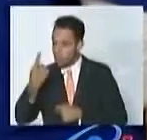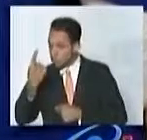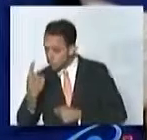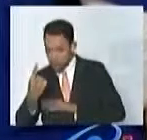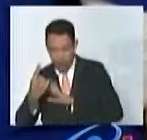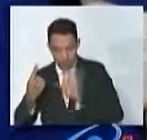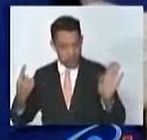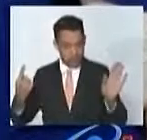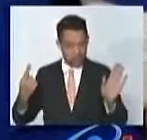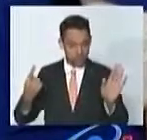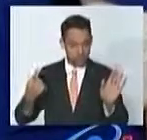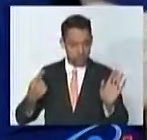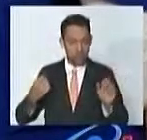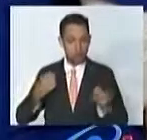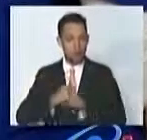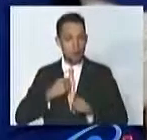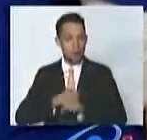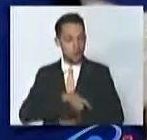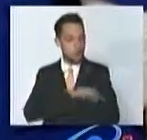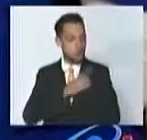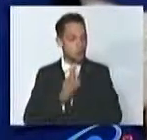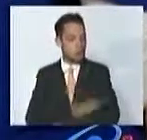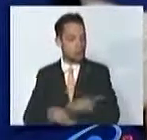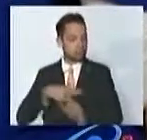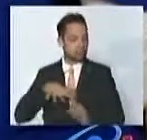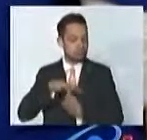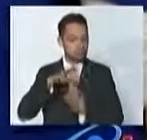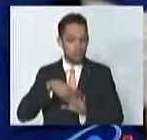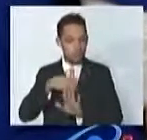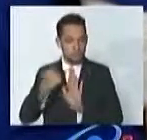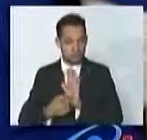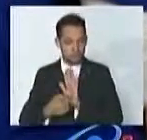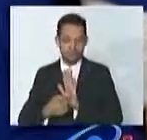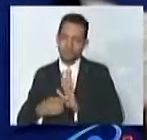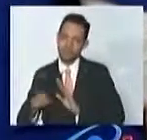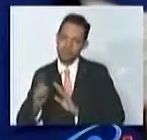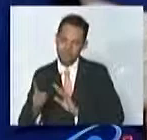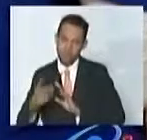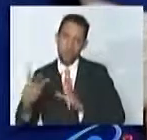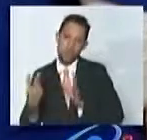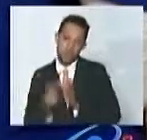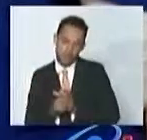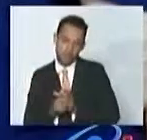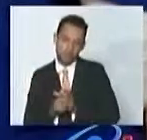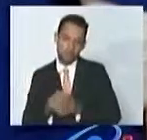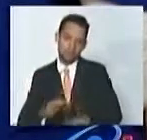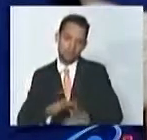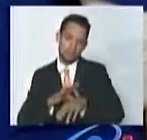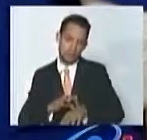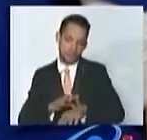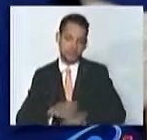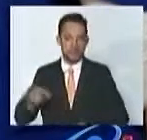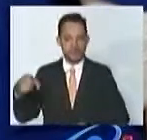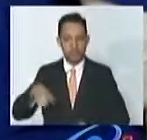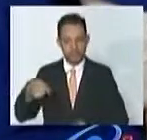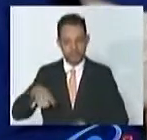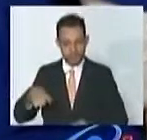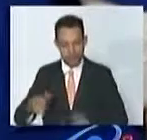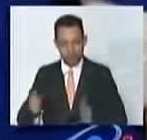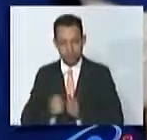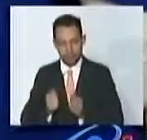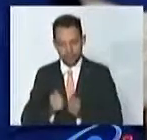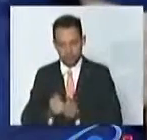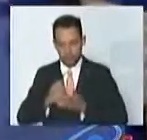verano. Hay que buscar apoyo desde el punto de vista profesional. Y qué bueno que existen todas estas